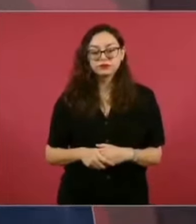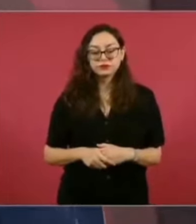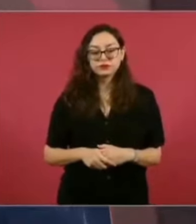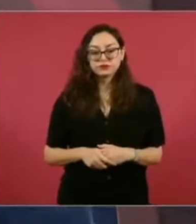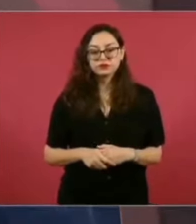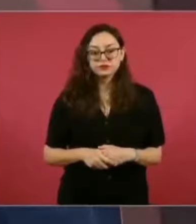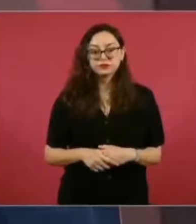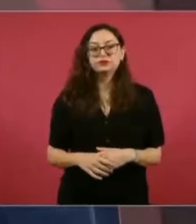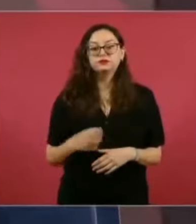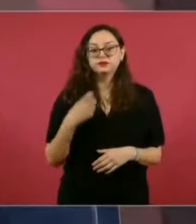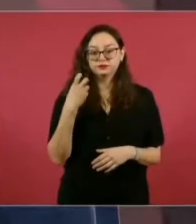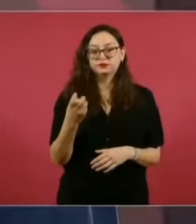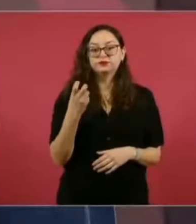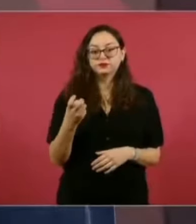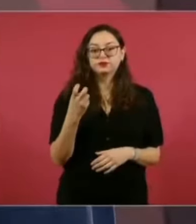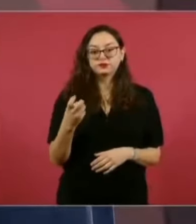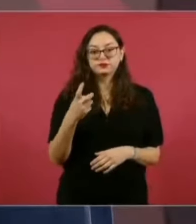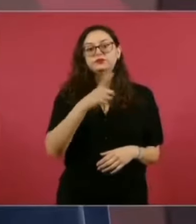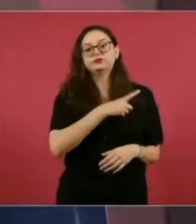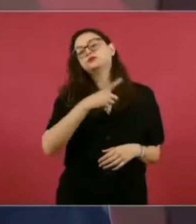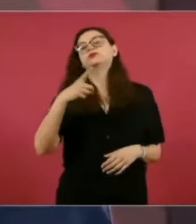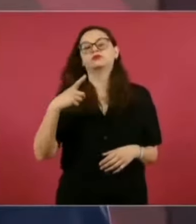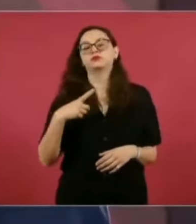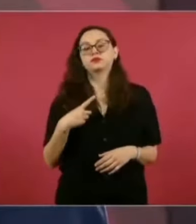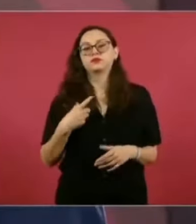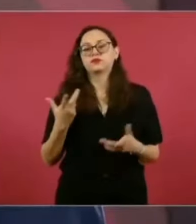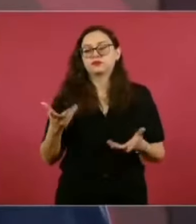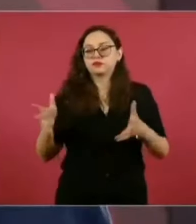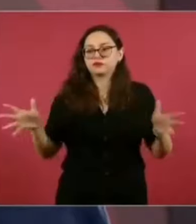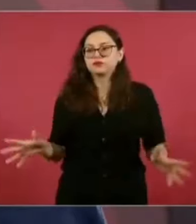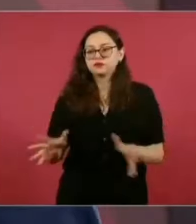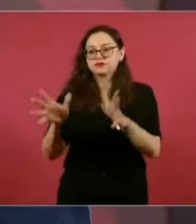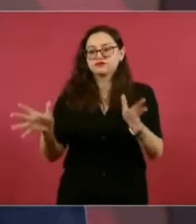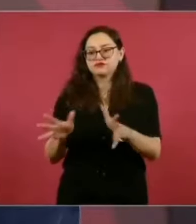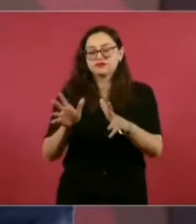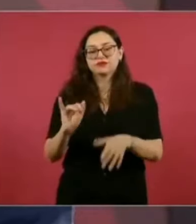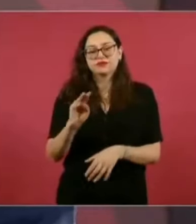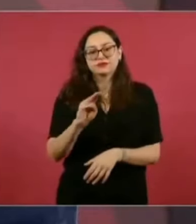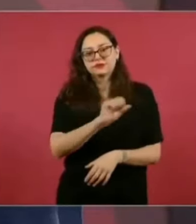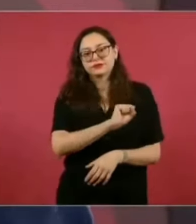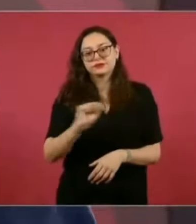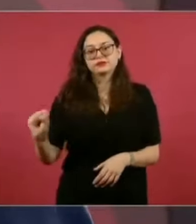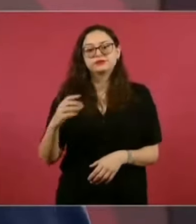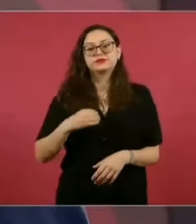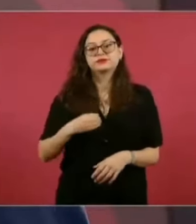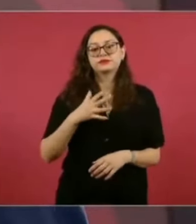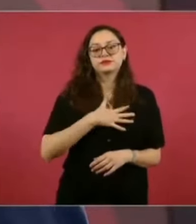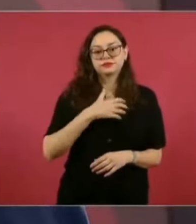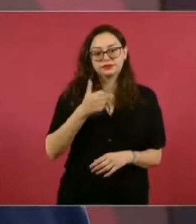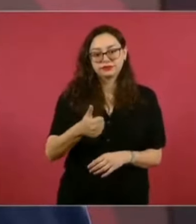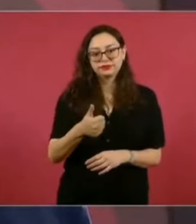Eso es lo que significa el IMSS Bienestar. Y vamos avanzando en ese sentido.